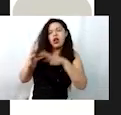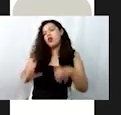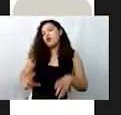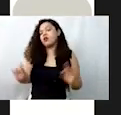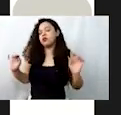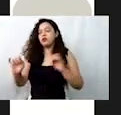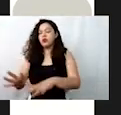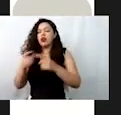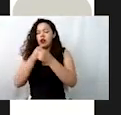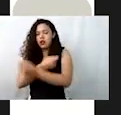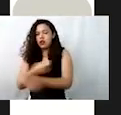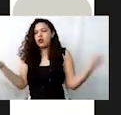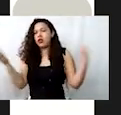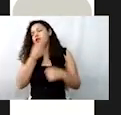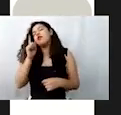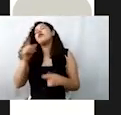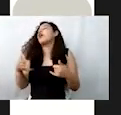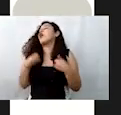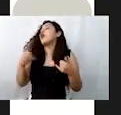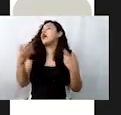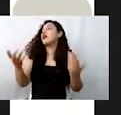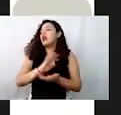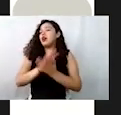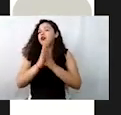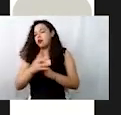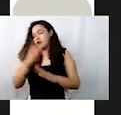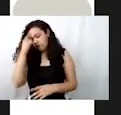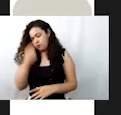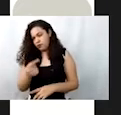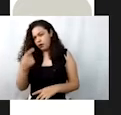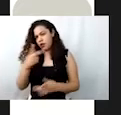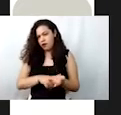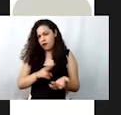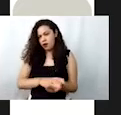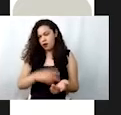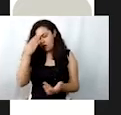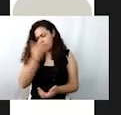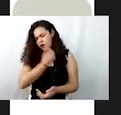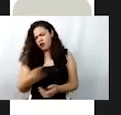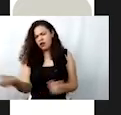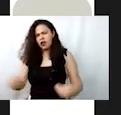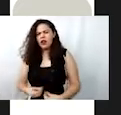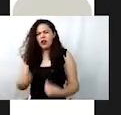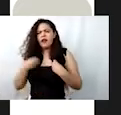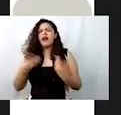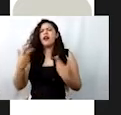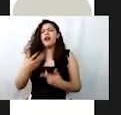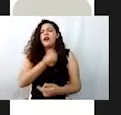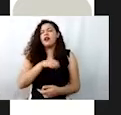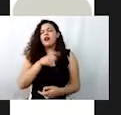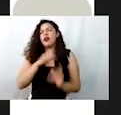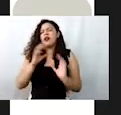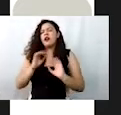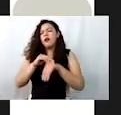niños, niñas y jóvenes, los que los convierten en una herramienta para transmitir valores, habilidades para la vida y comportamientos saludables,